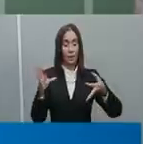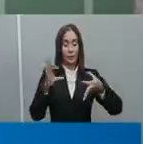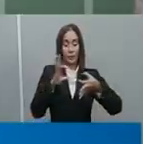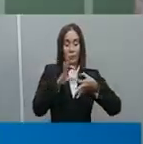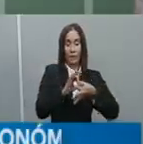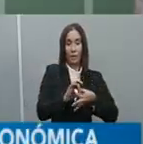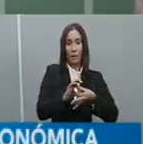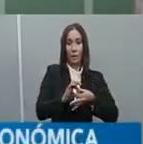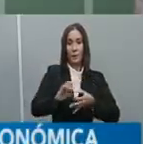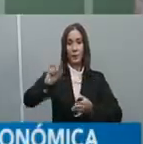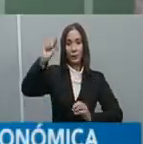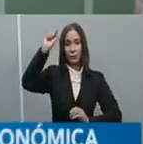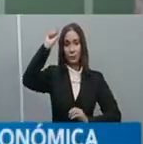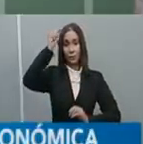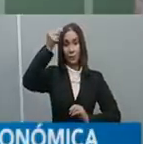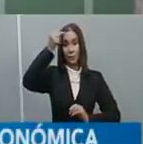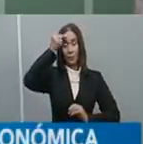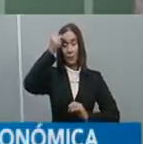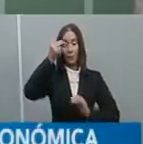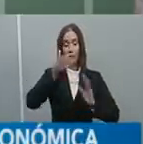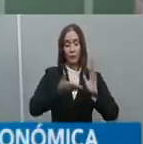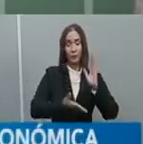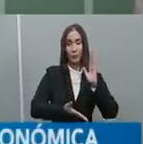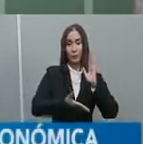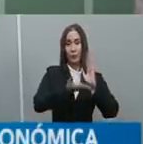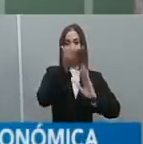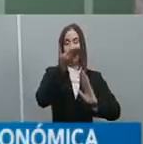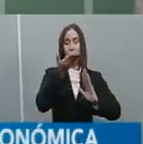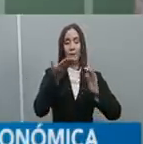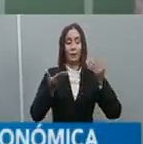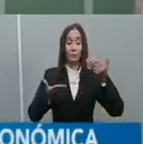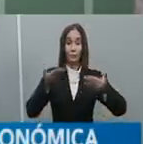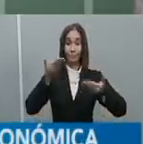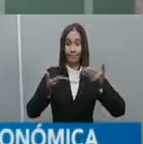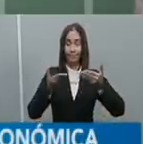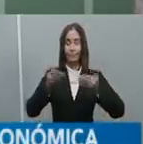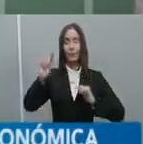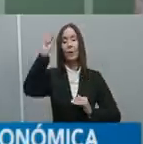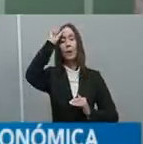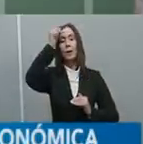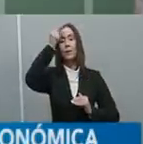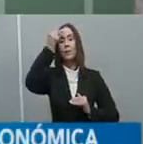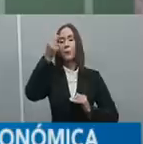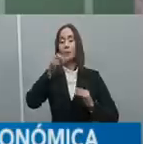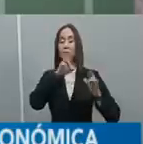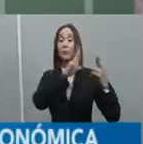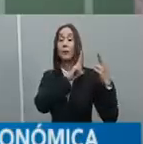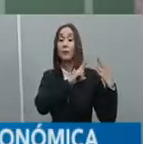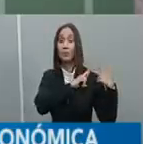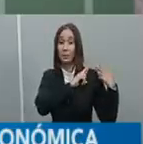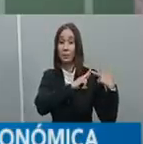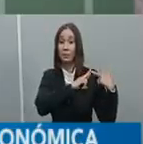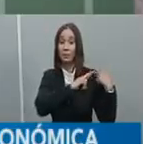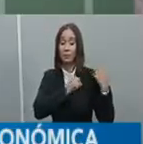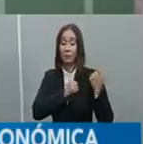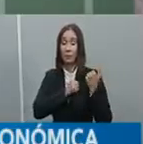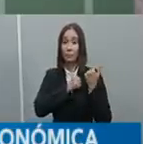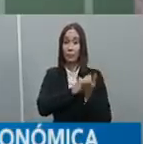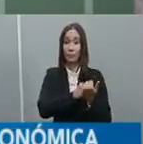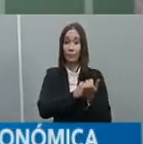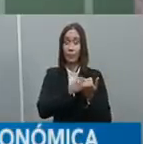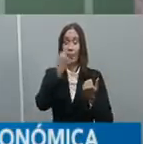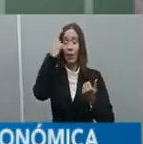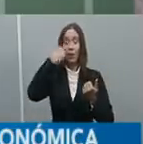ingresos del Estado con un aumento de las erogaciones, nuestro gobierno está actuando con la máxima responsabilidad. Por eso,